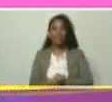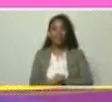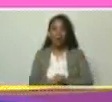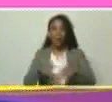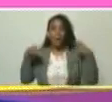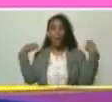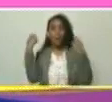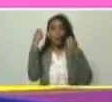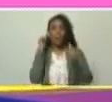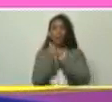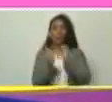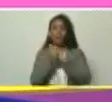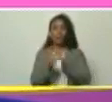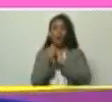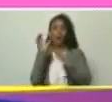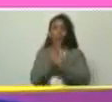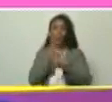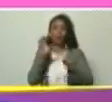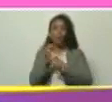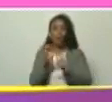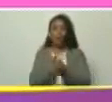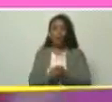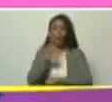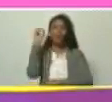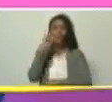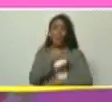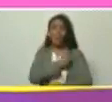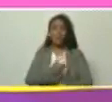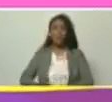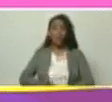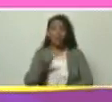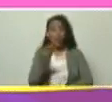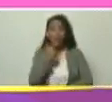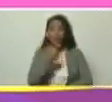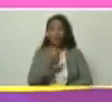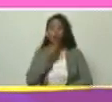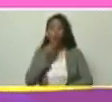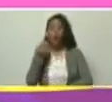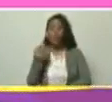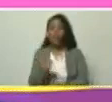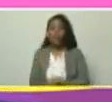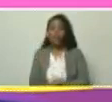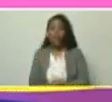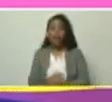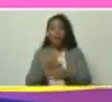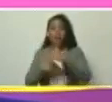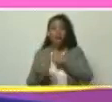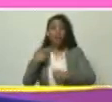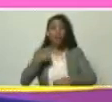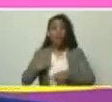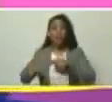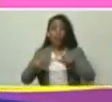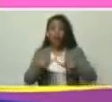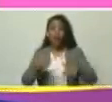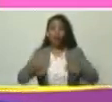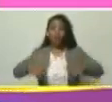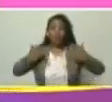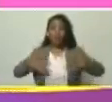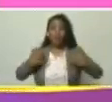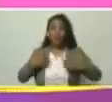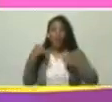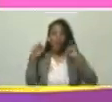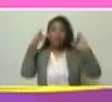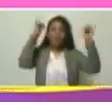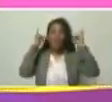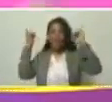promotores deportivos, culturales y también, presidente, como usted le ha dicho a los muchachos, van a tener sus espacios para la rumba,